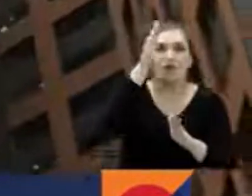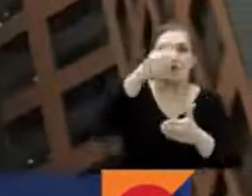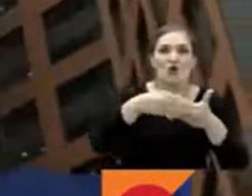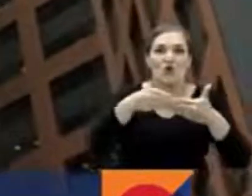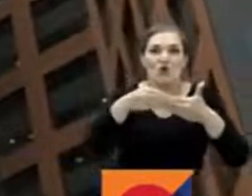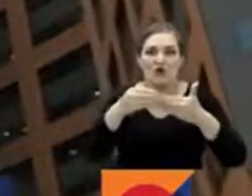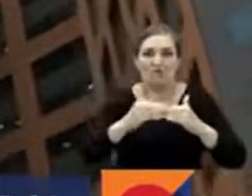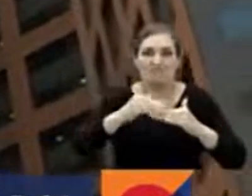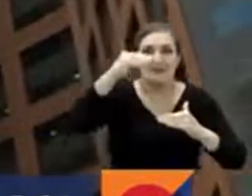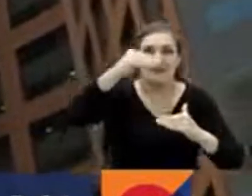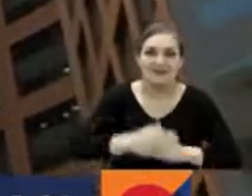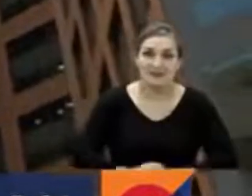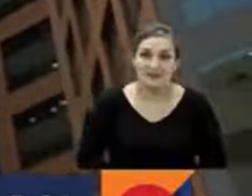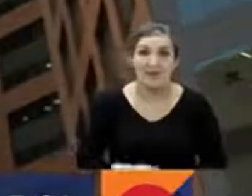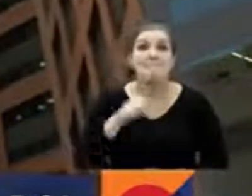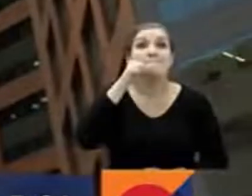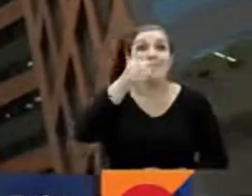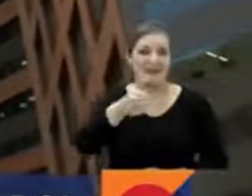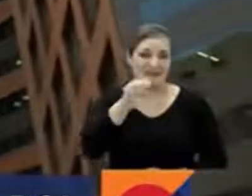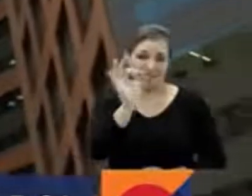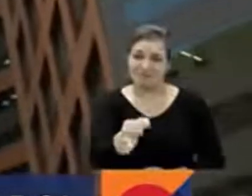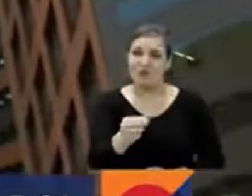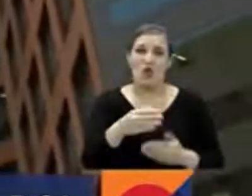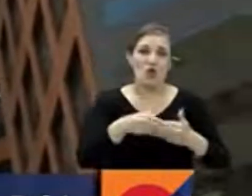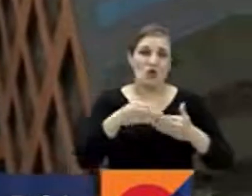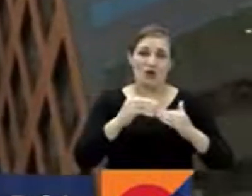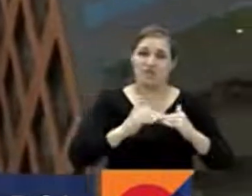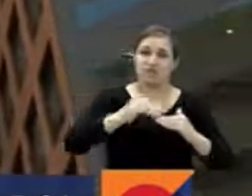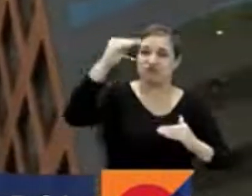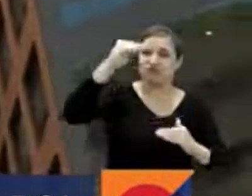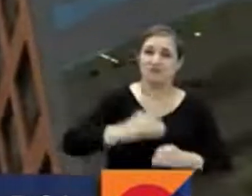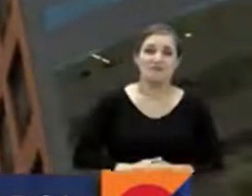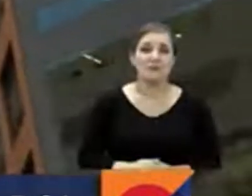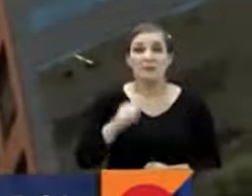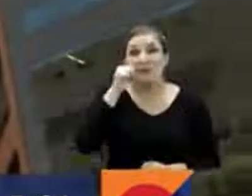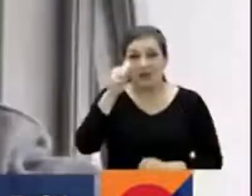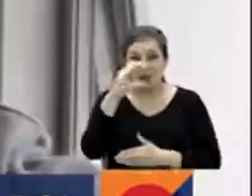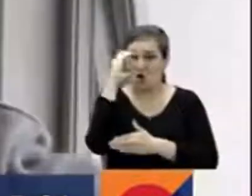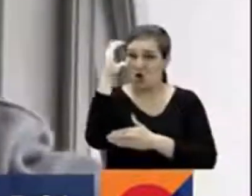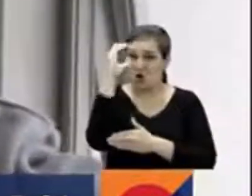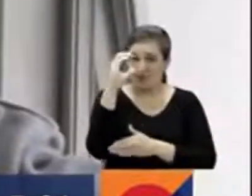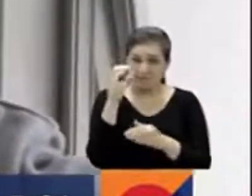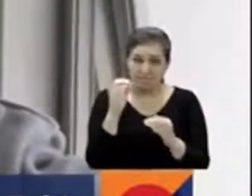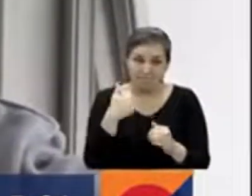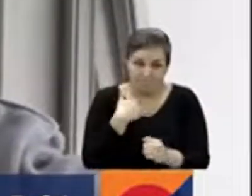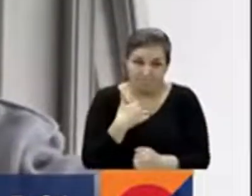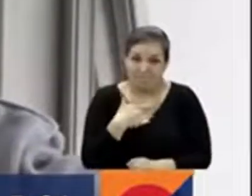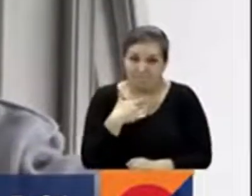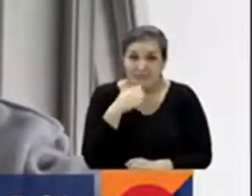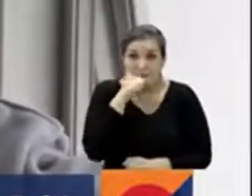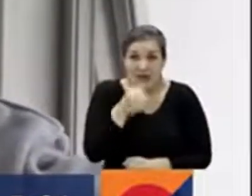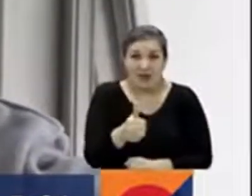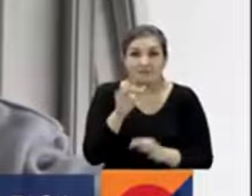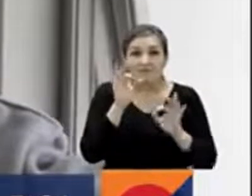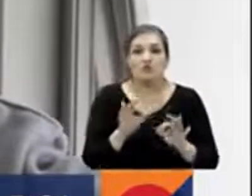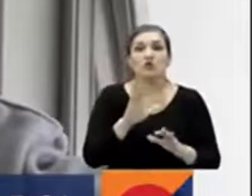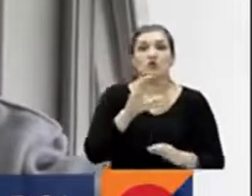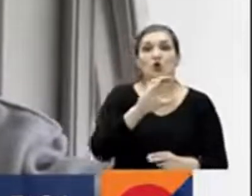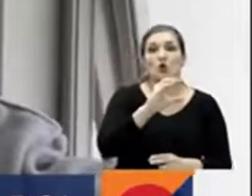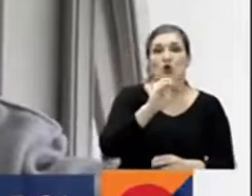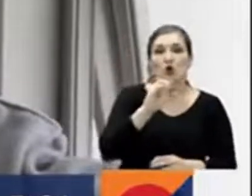Dicen que la caída en la bolsa mañana es inminente. Para mañana en la Bolsa de Colombia, yo espero que el Colcap caiga alrededor